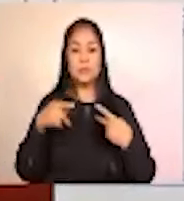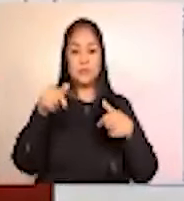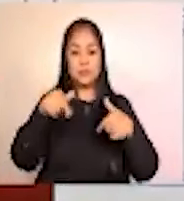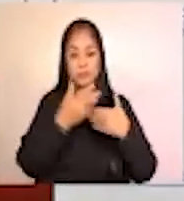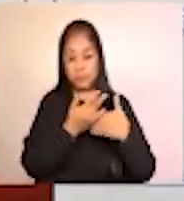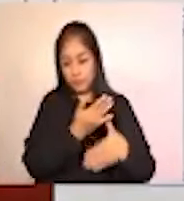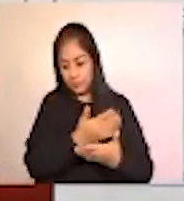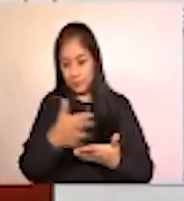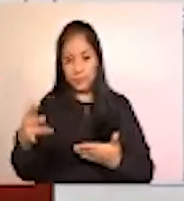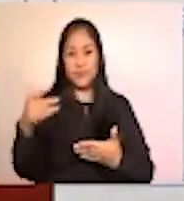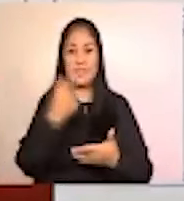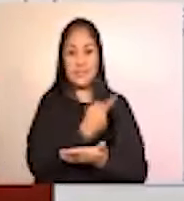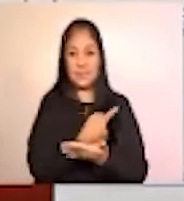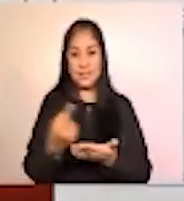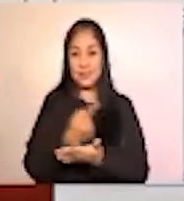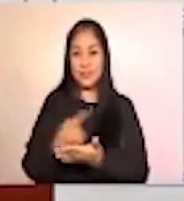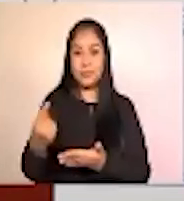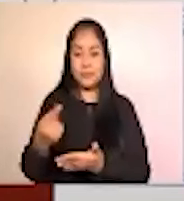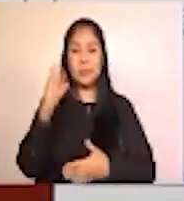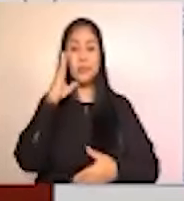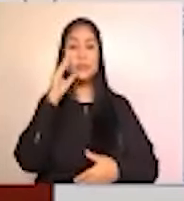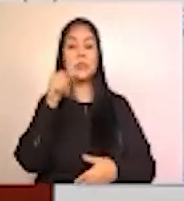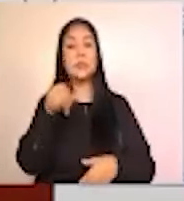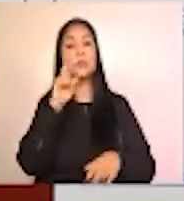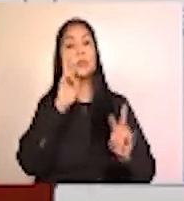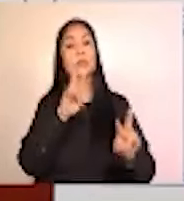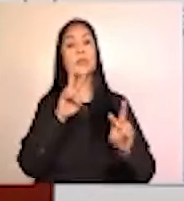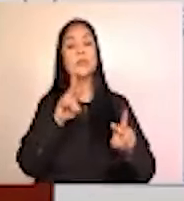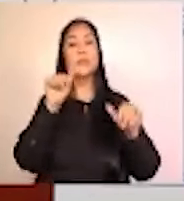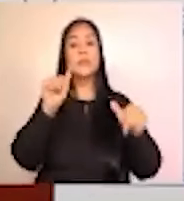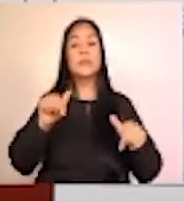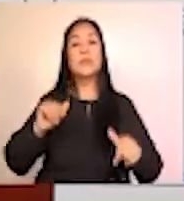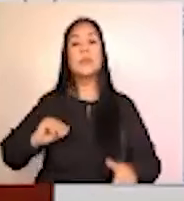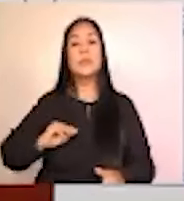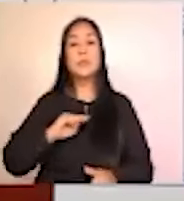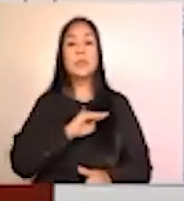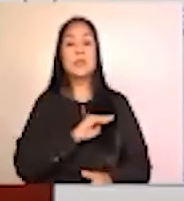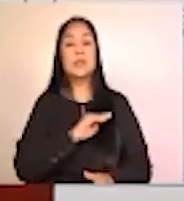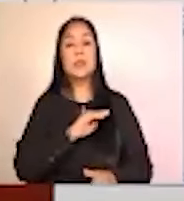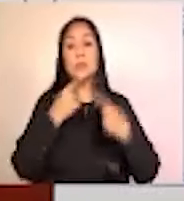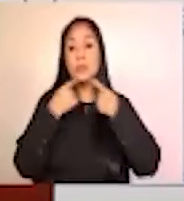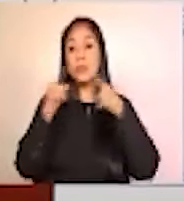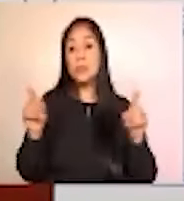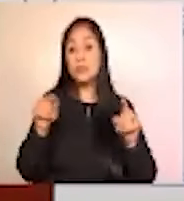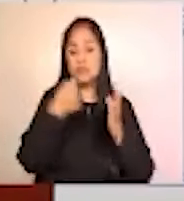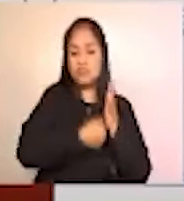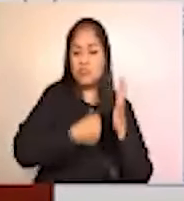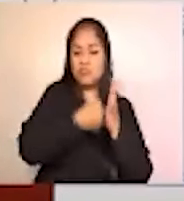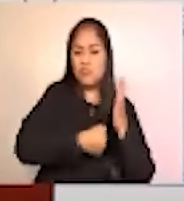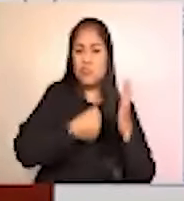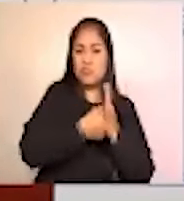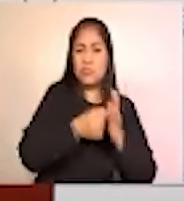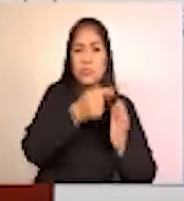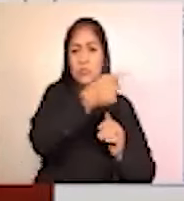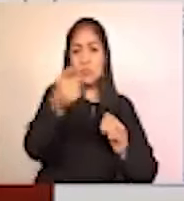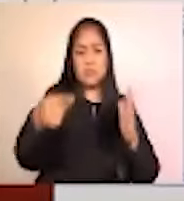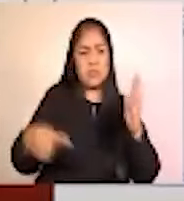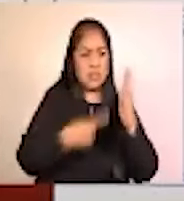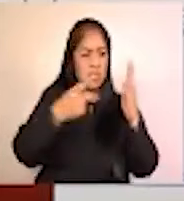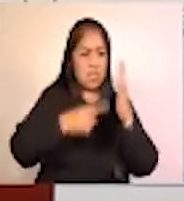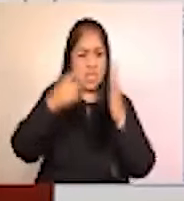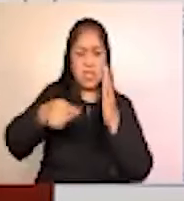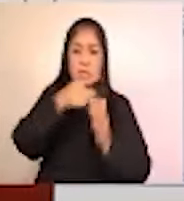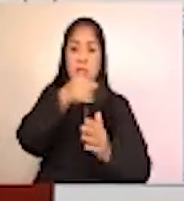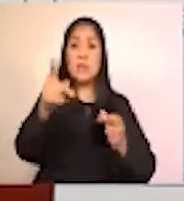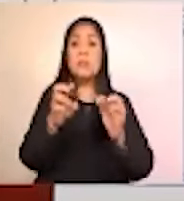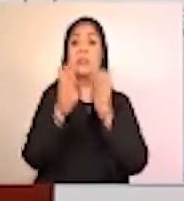semanas. Pues hemos visto cómo desde el Ministerio Público se continúa con el hostigamiento a ustedes, a los periodistas,